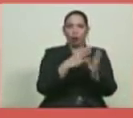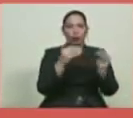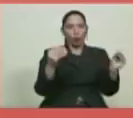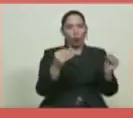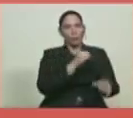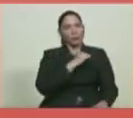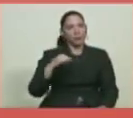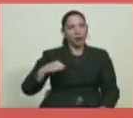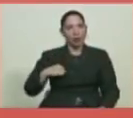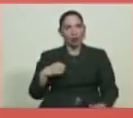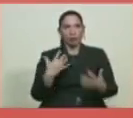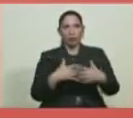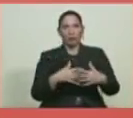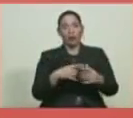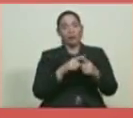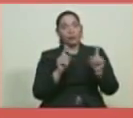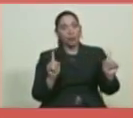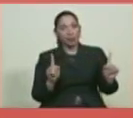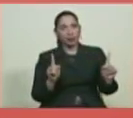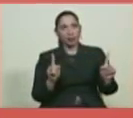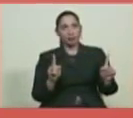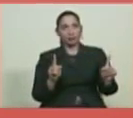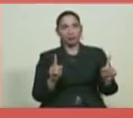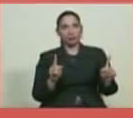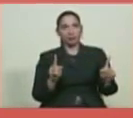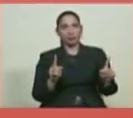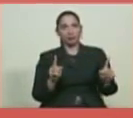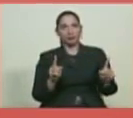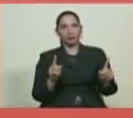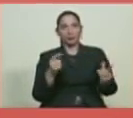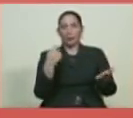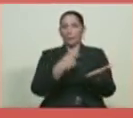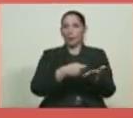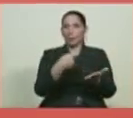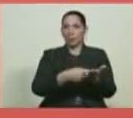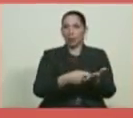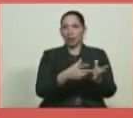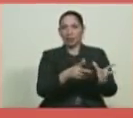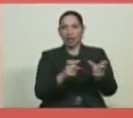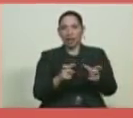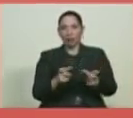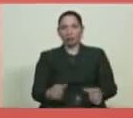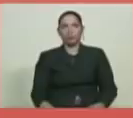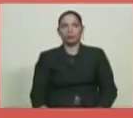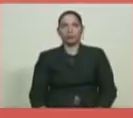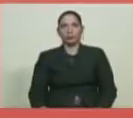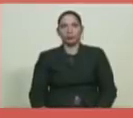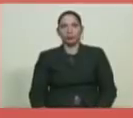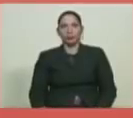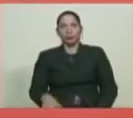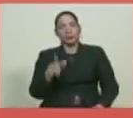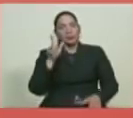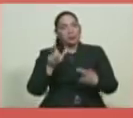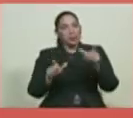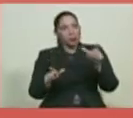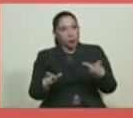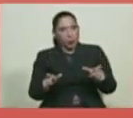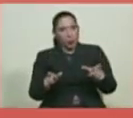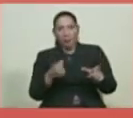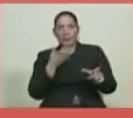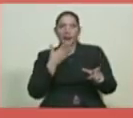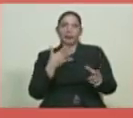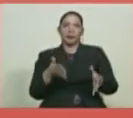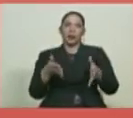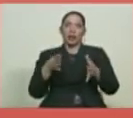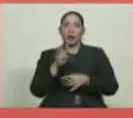privados el diferencial correspondiente al salario mínimo. Si una persona gana